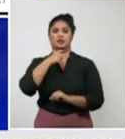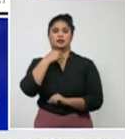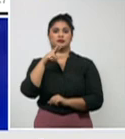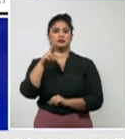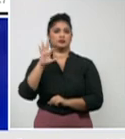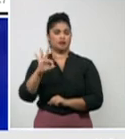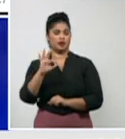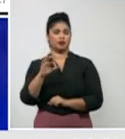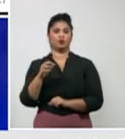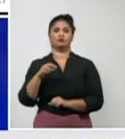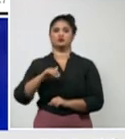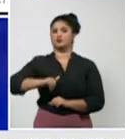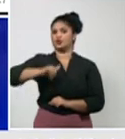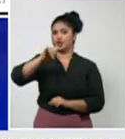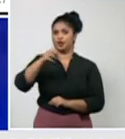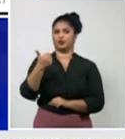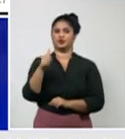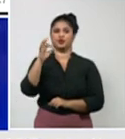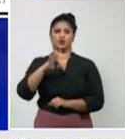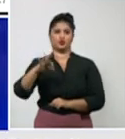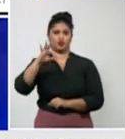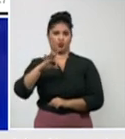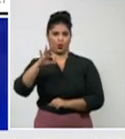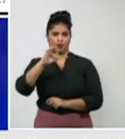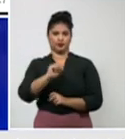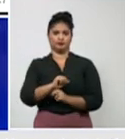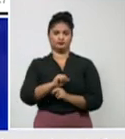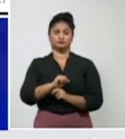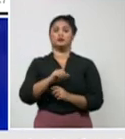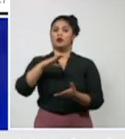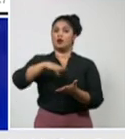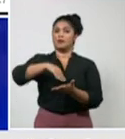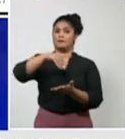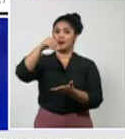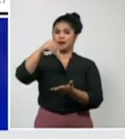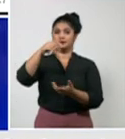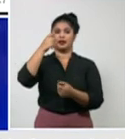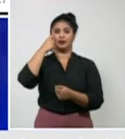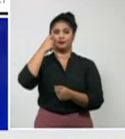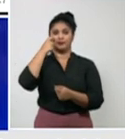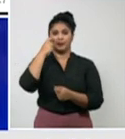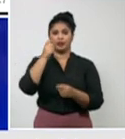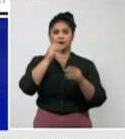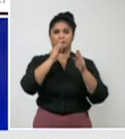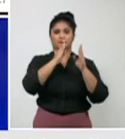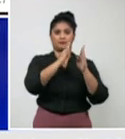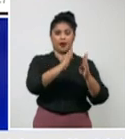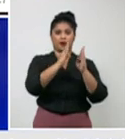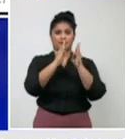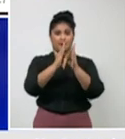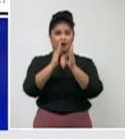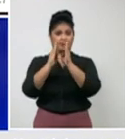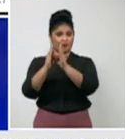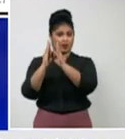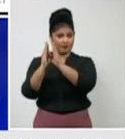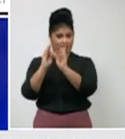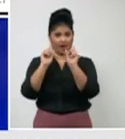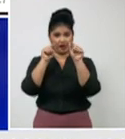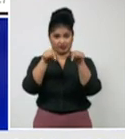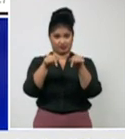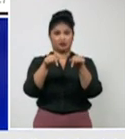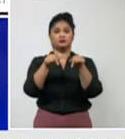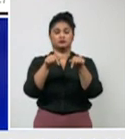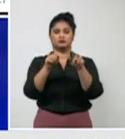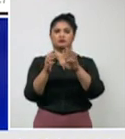Majagua y Plaza. Fíjense que de todos estos, un total de 5,